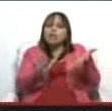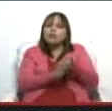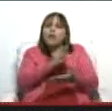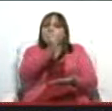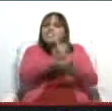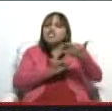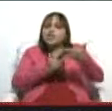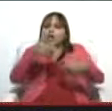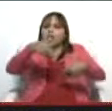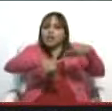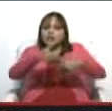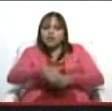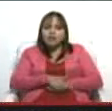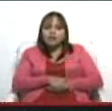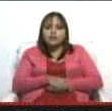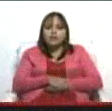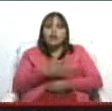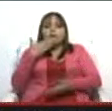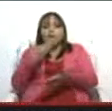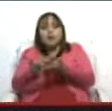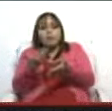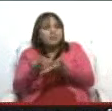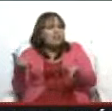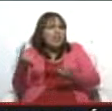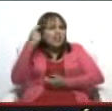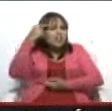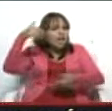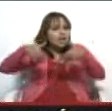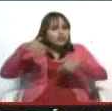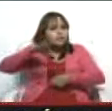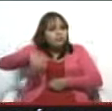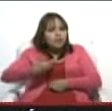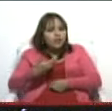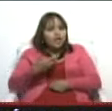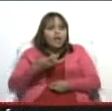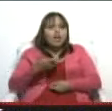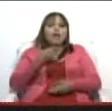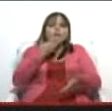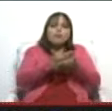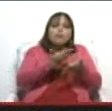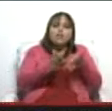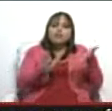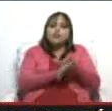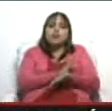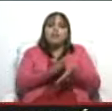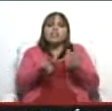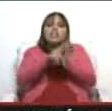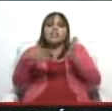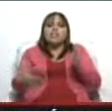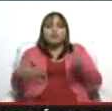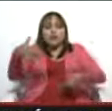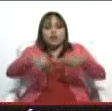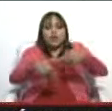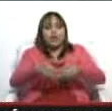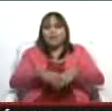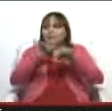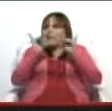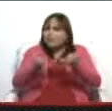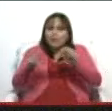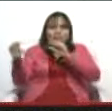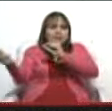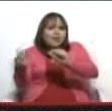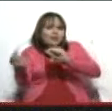sobre fechas de elecciones y algunas propuestas acerca de garantías electorales. Exactamente lo mismo que estamos